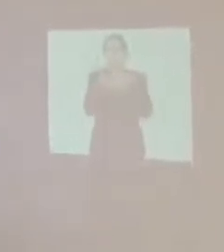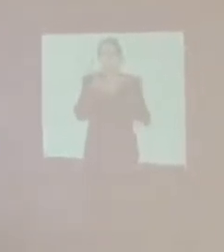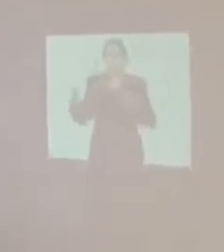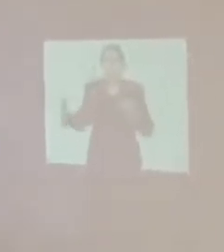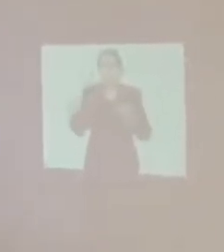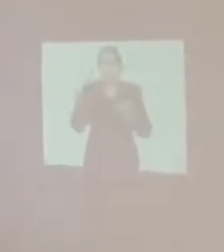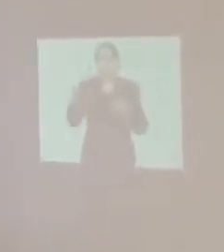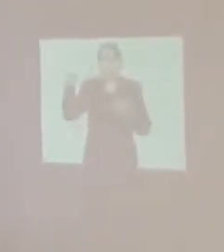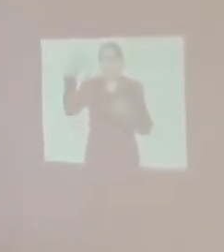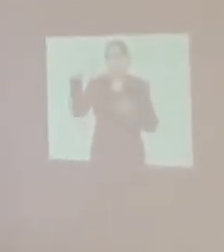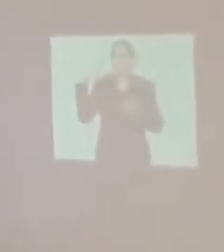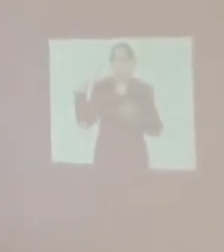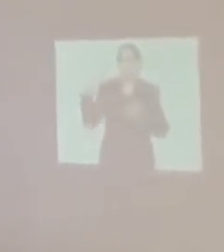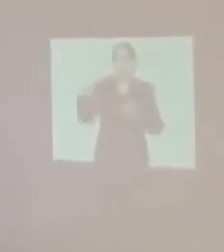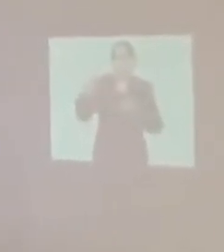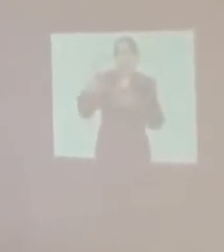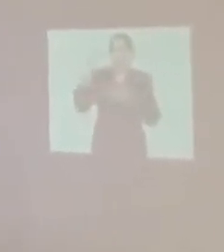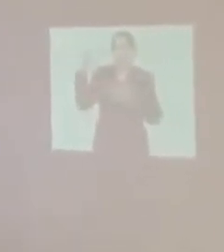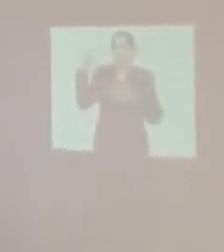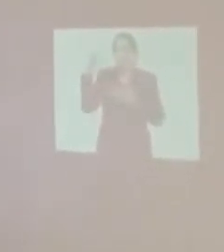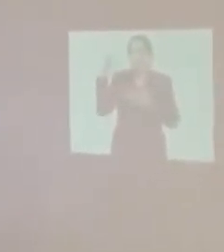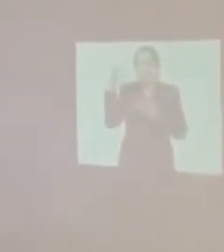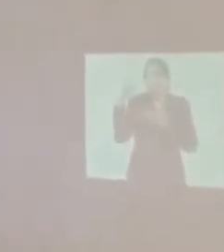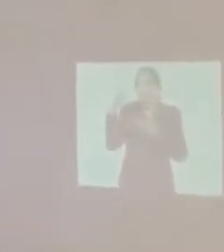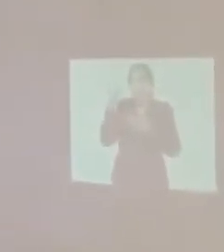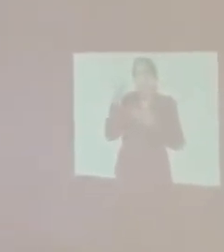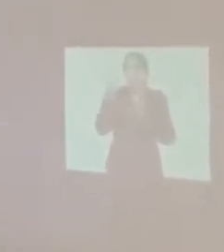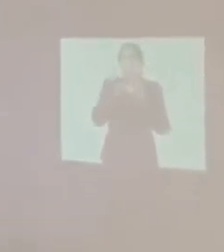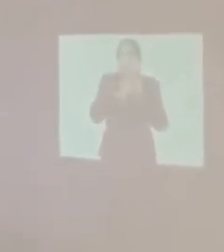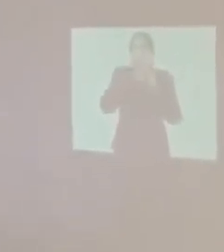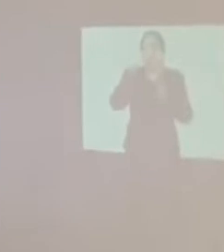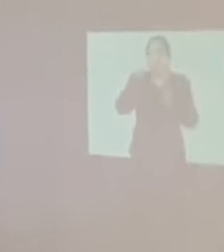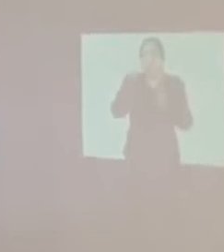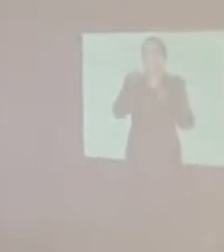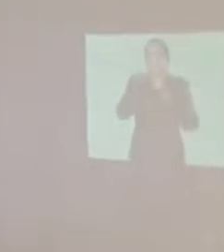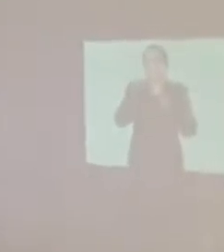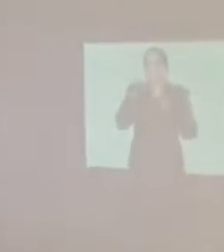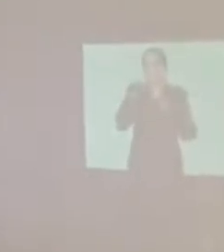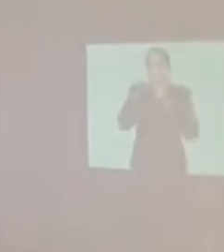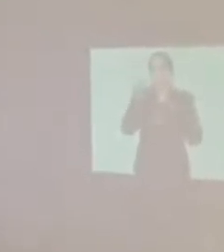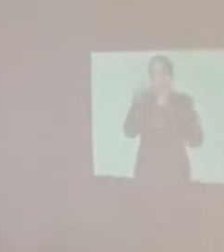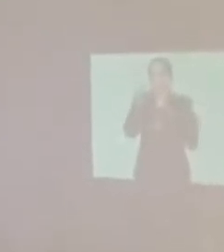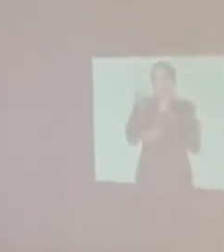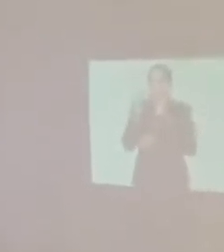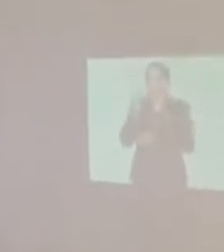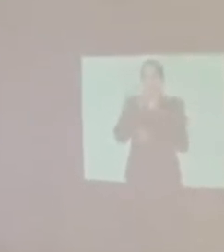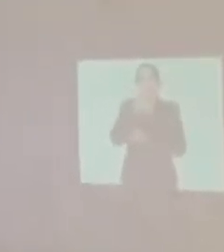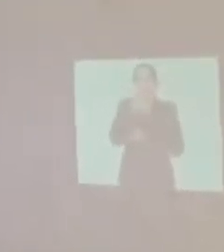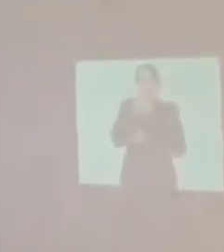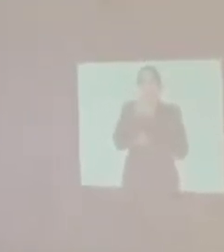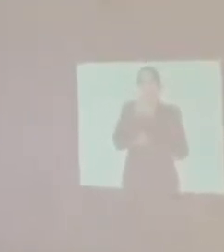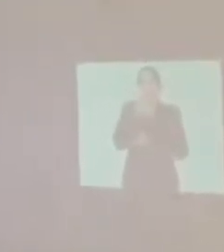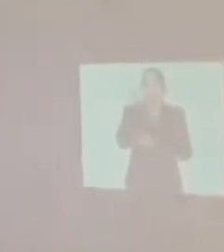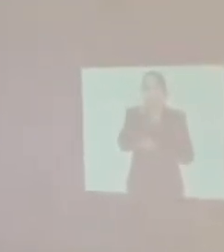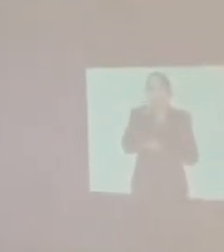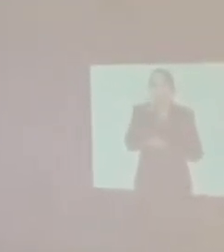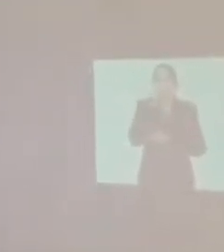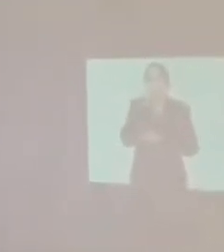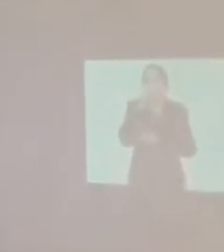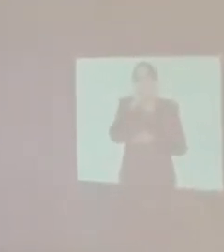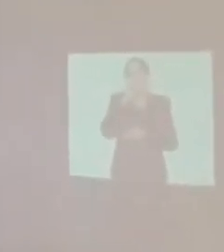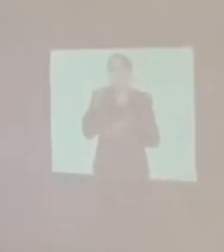de 2019, las estancias infantiles del gobierno de la ciudad y de las alcaldías son gratuitas. Se han